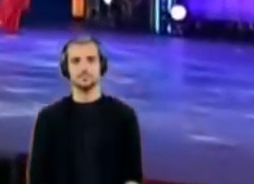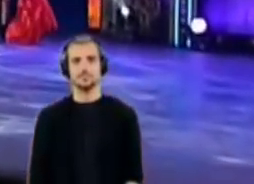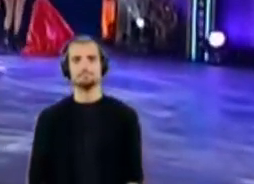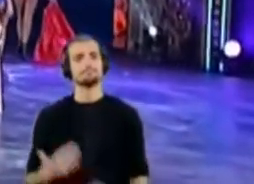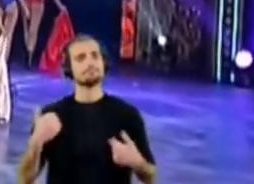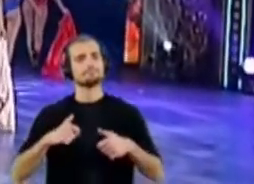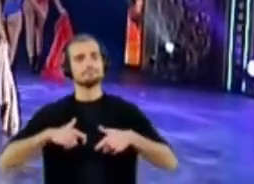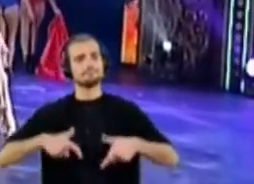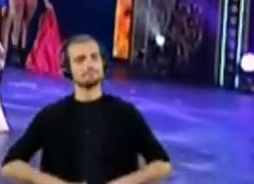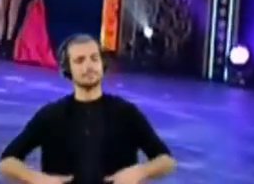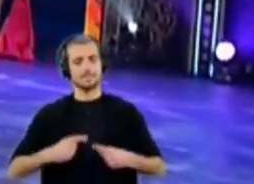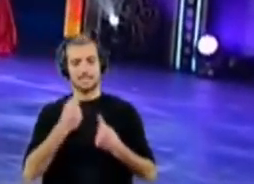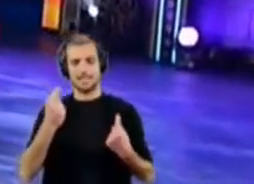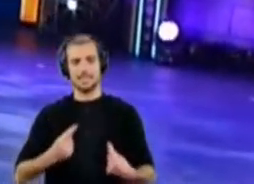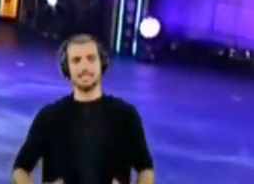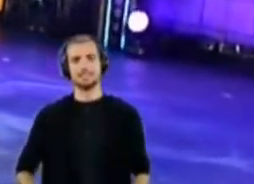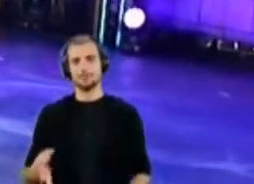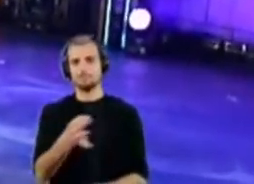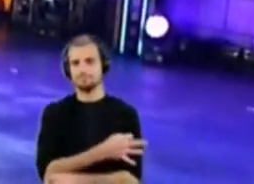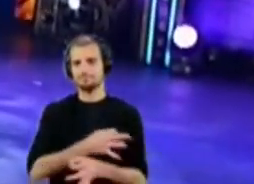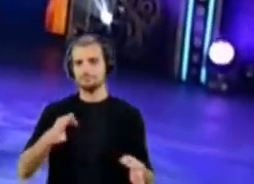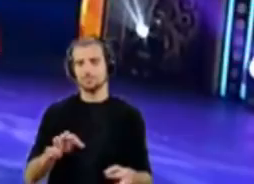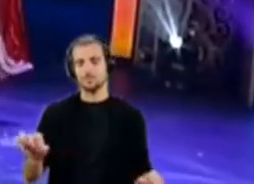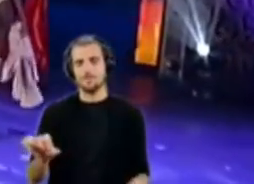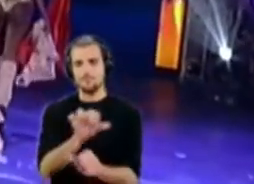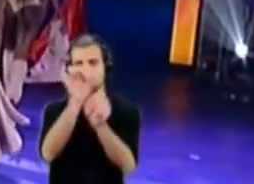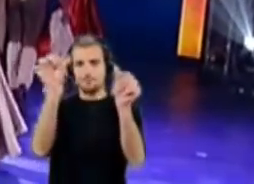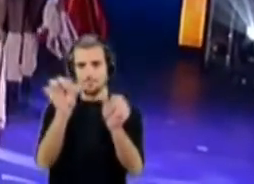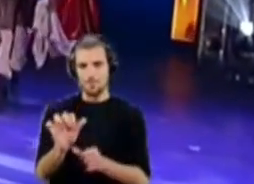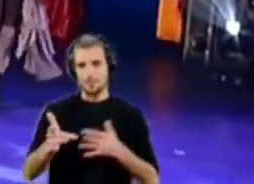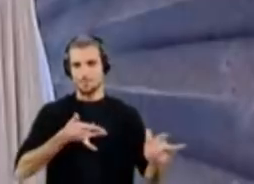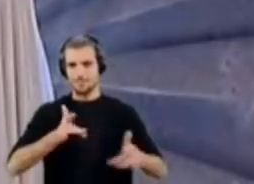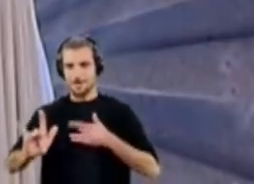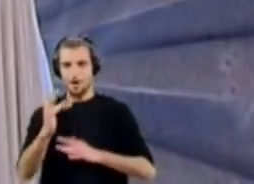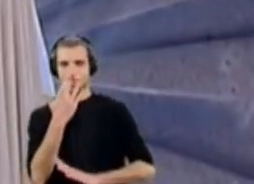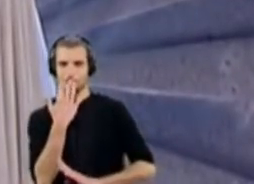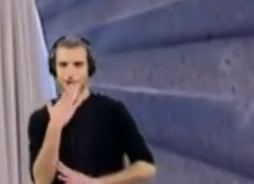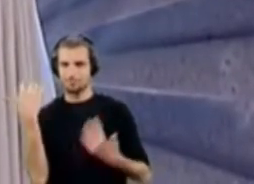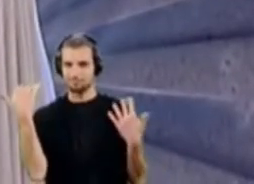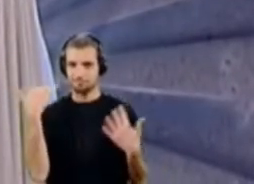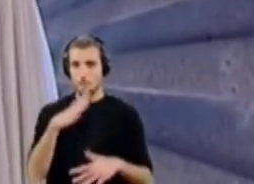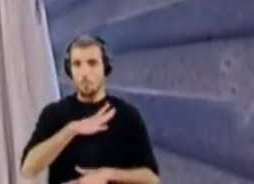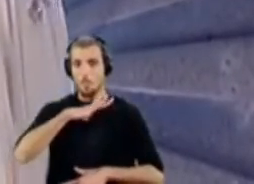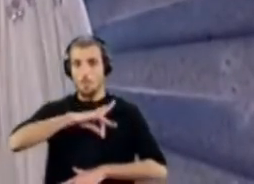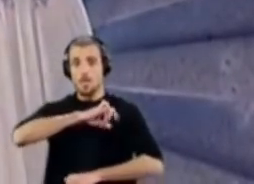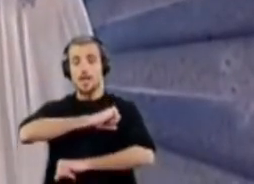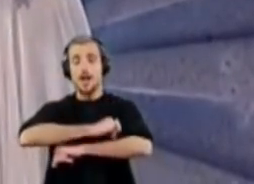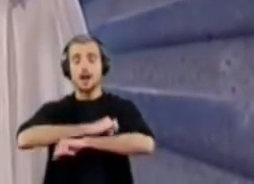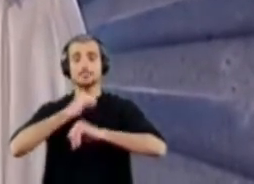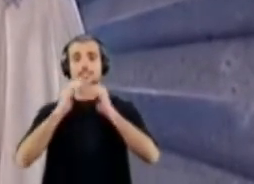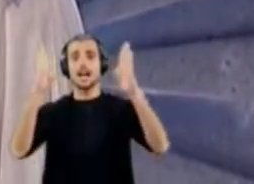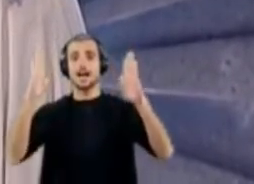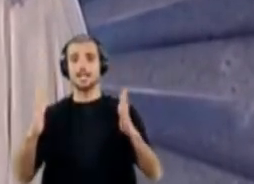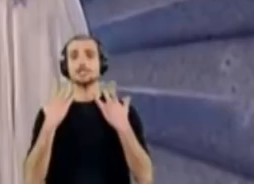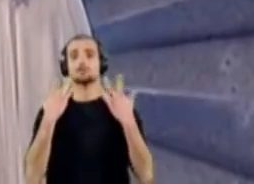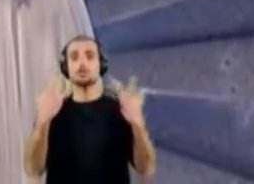Grandes diseños, llenos de fantasía, de color, de purpurina, porque hasta en la azotea de casa se puede tomar sol y lucir ropa de